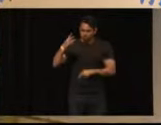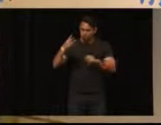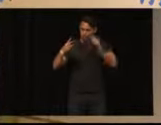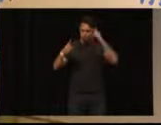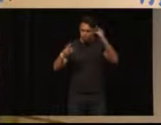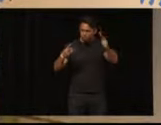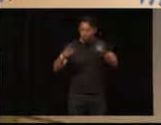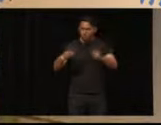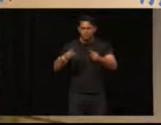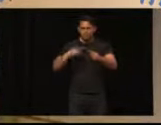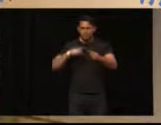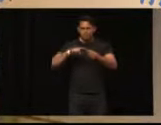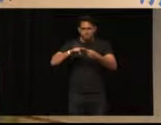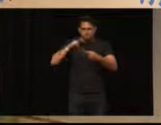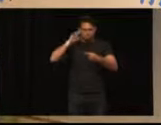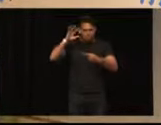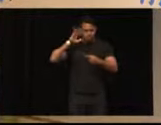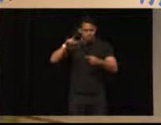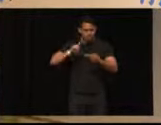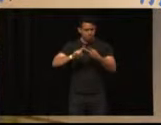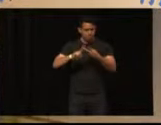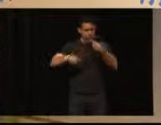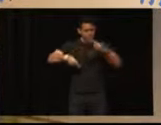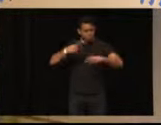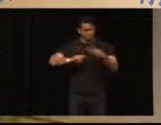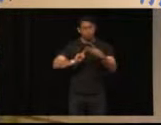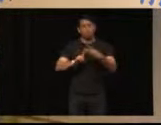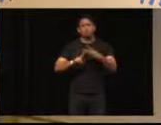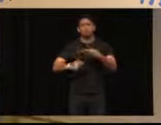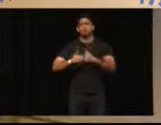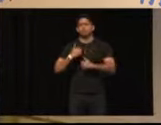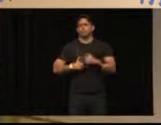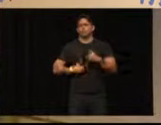tiempos en discusión, de reflexión y de juego.